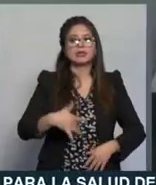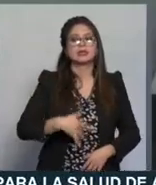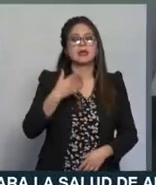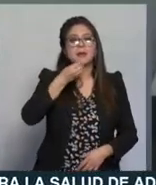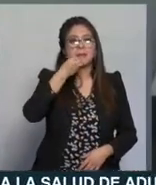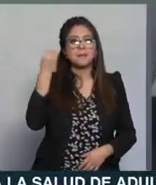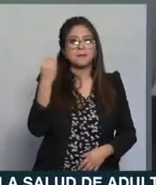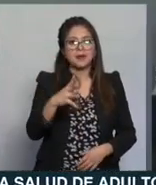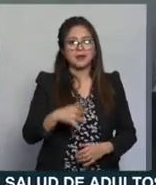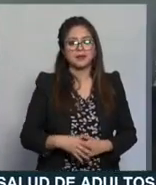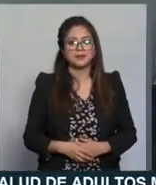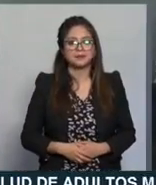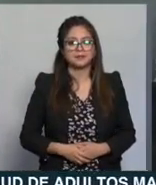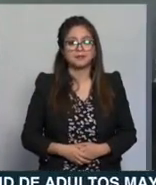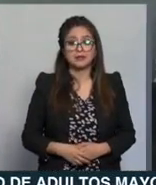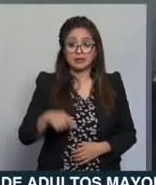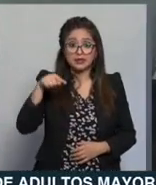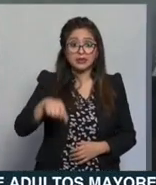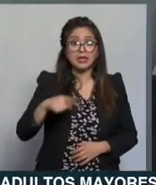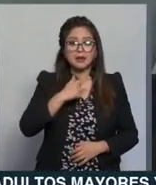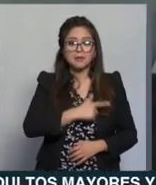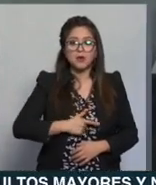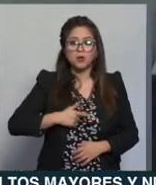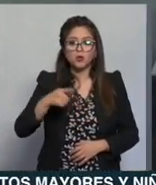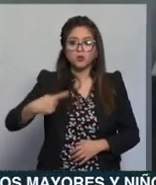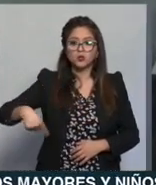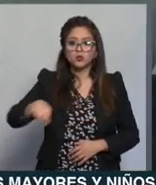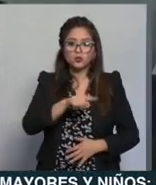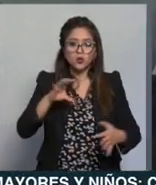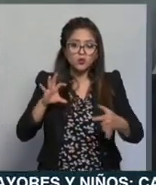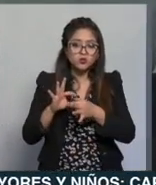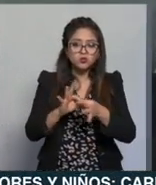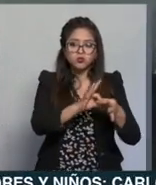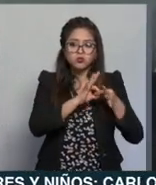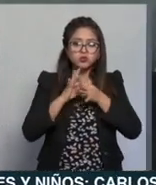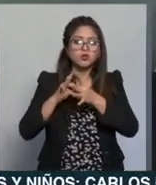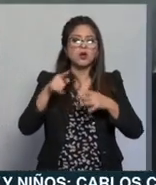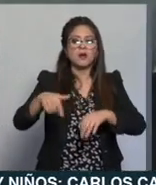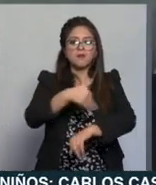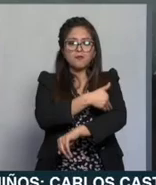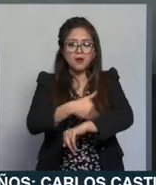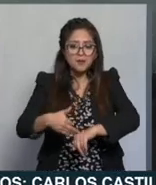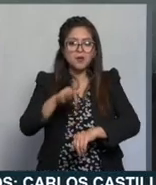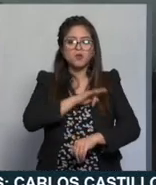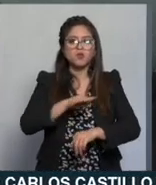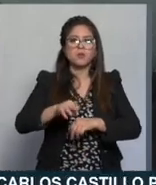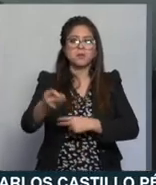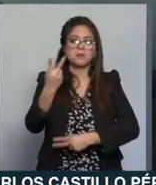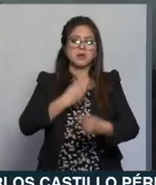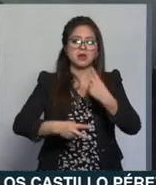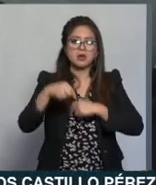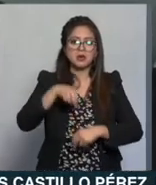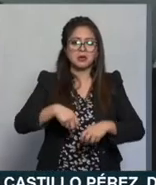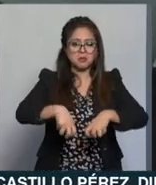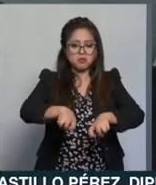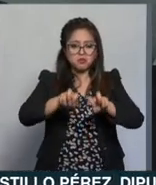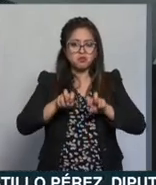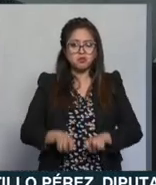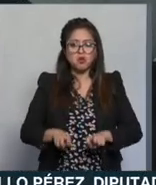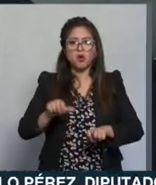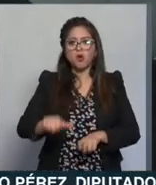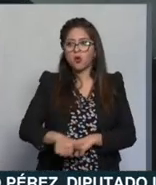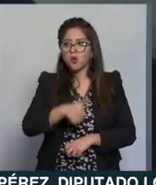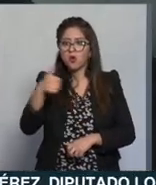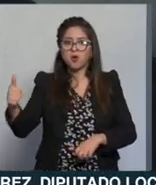Me encanta porque es un ambiente súper fraterno, súper familiar, siempre podemos unirnos aquí y podemos estar sentados con el